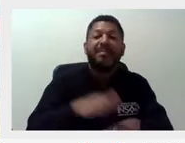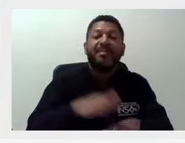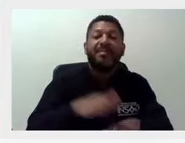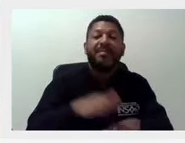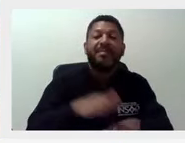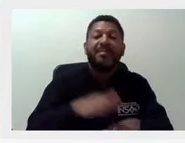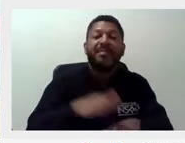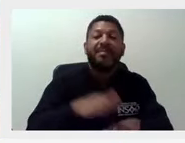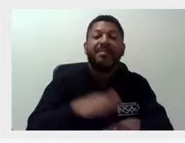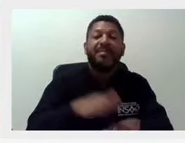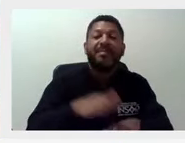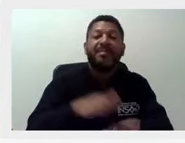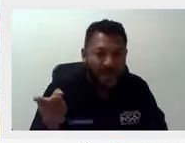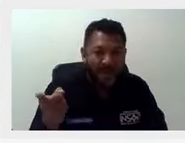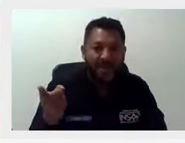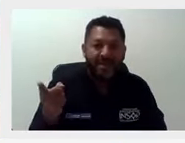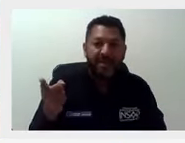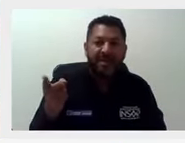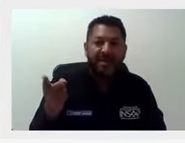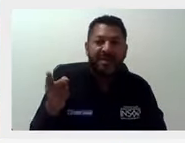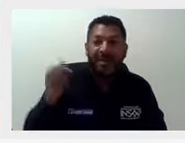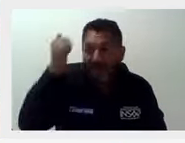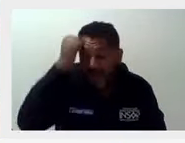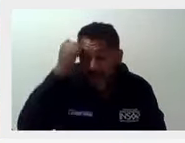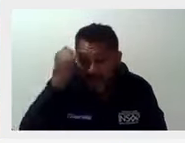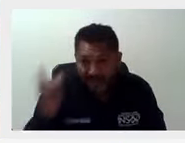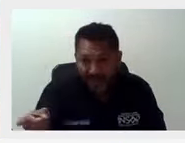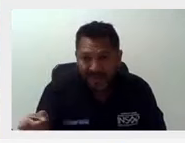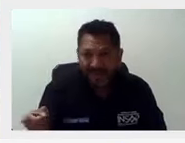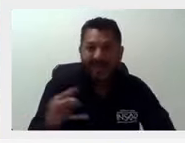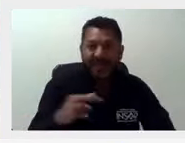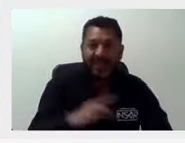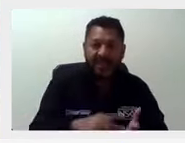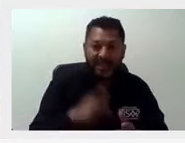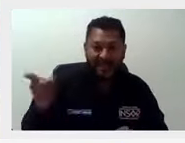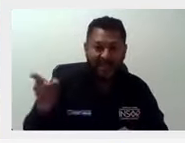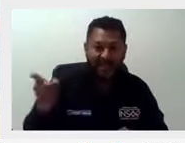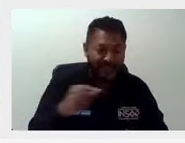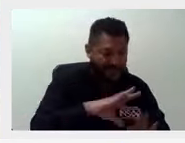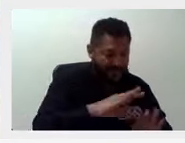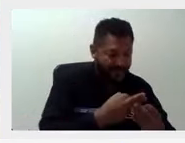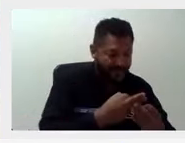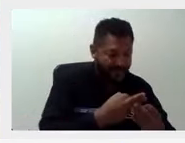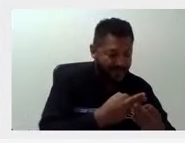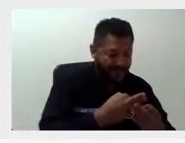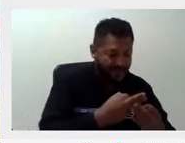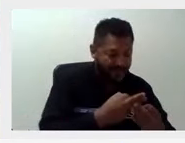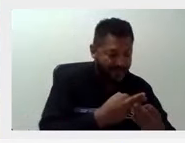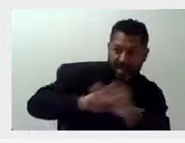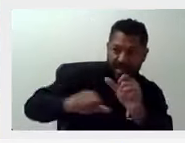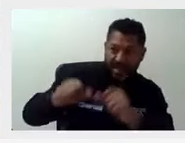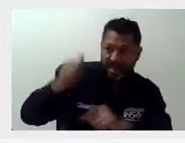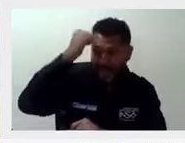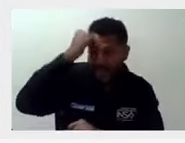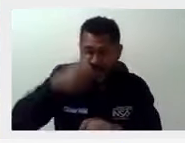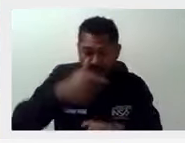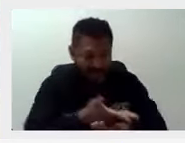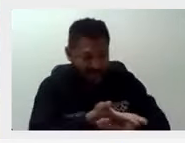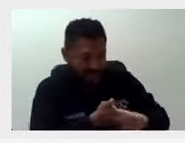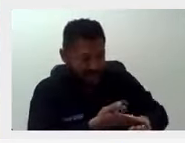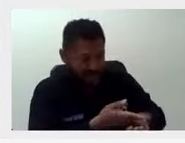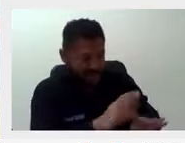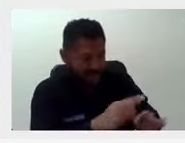la familia le demanda a la escuela le demanda a la familia. ¿Qué le demanda la familia a la escuela? Como hablaba